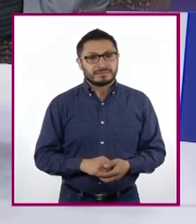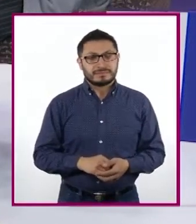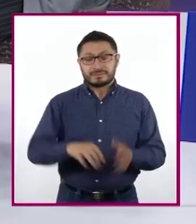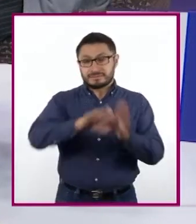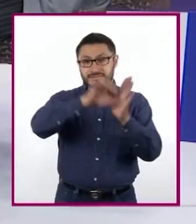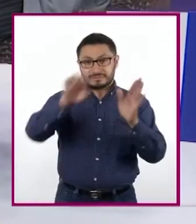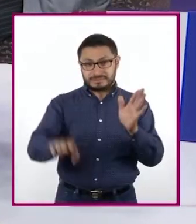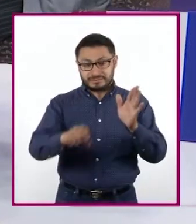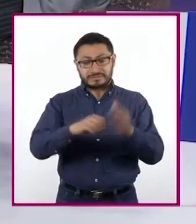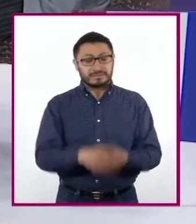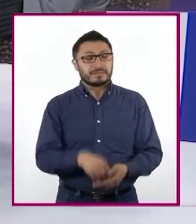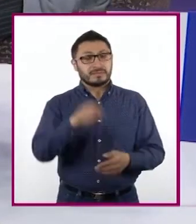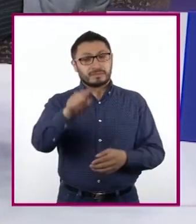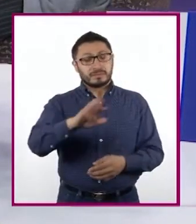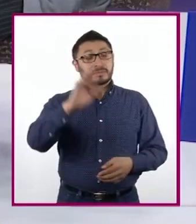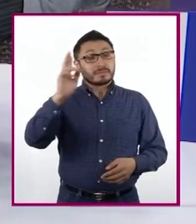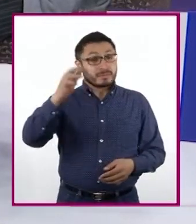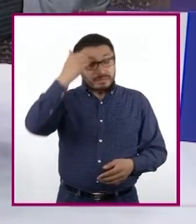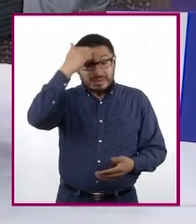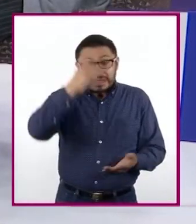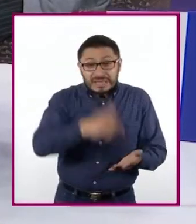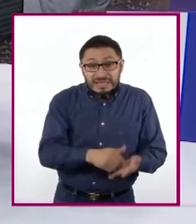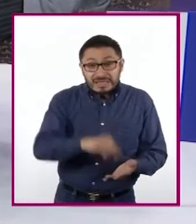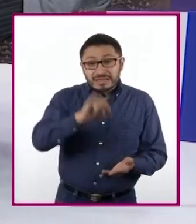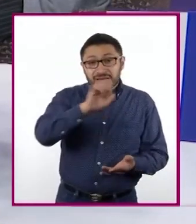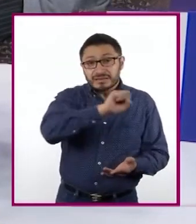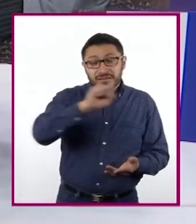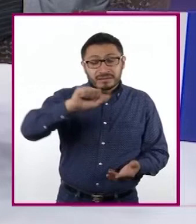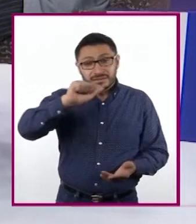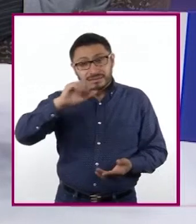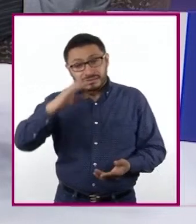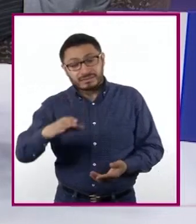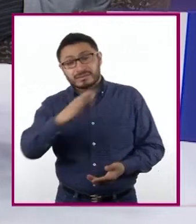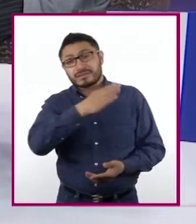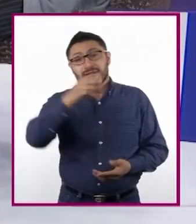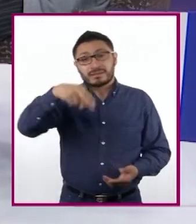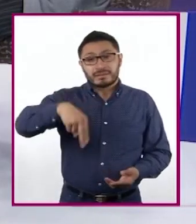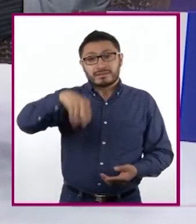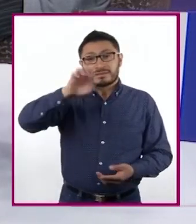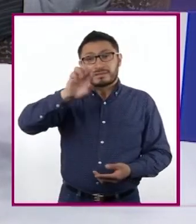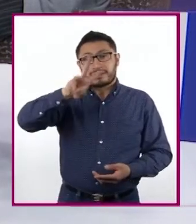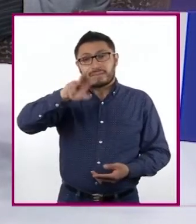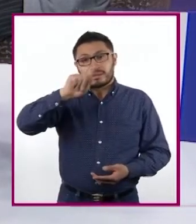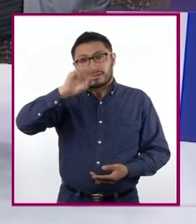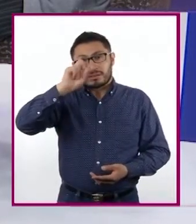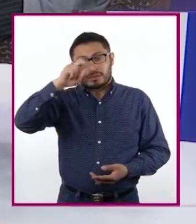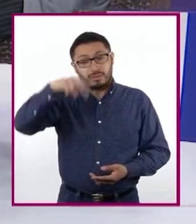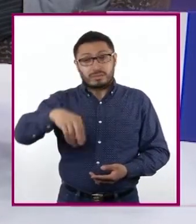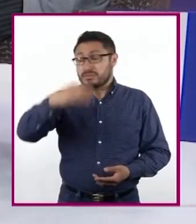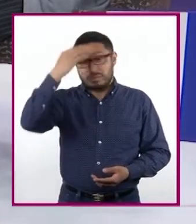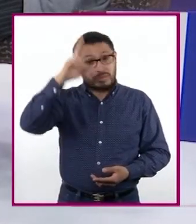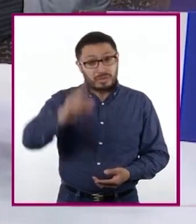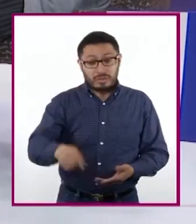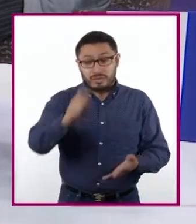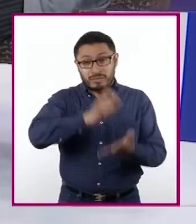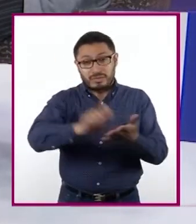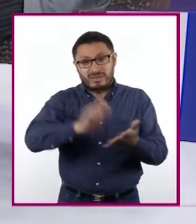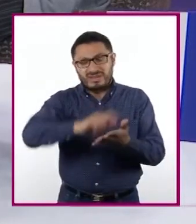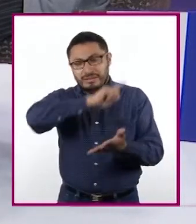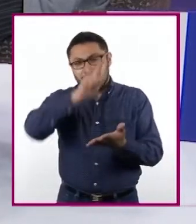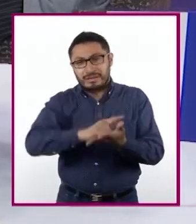Por ejemplo, ¿consideras si Isaac Newton no hubiera descrito las leyes de la gravedad, hoy nuestro mundo sería